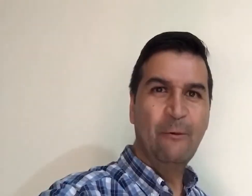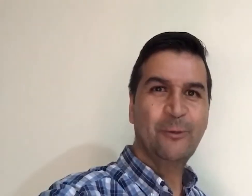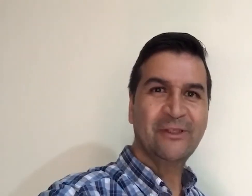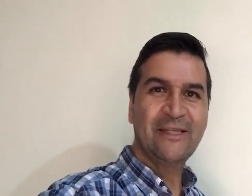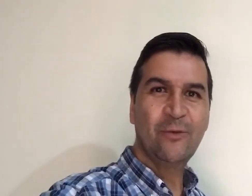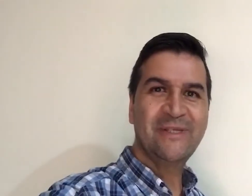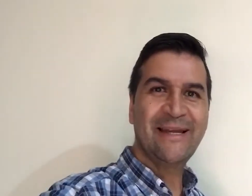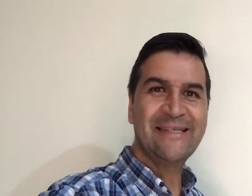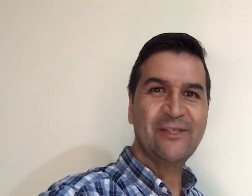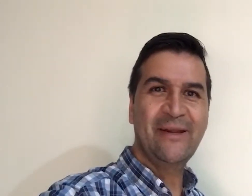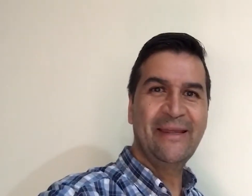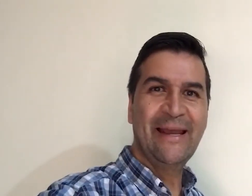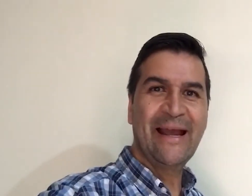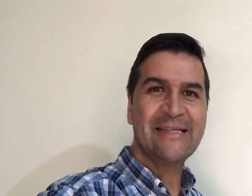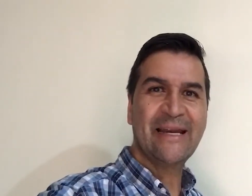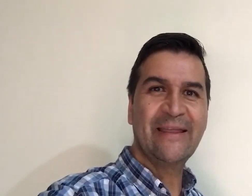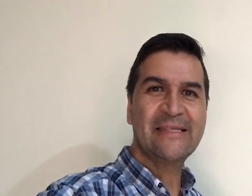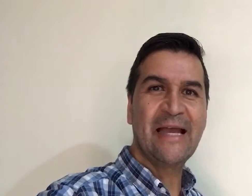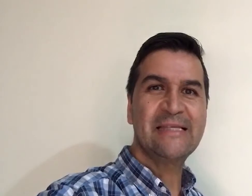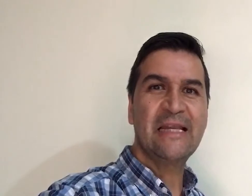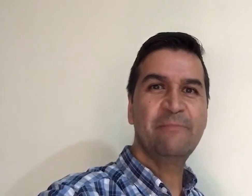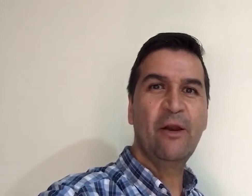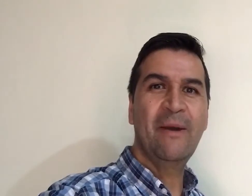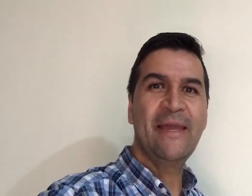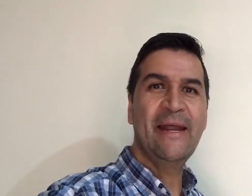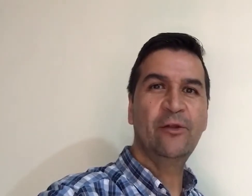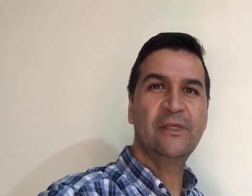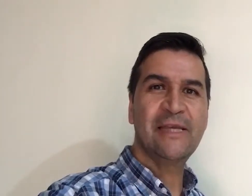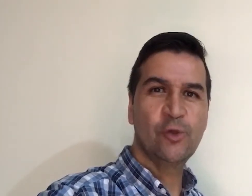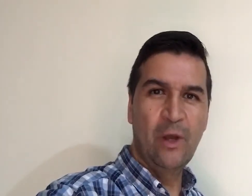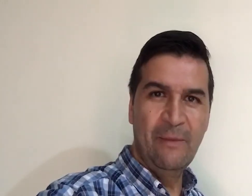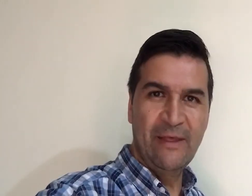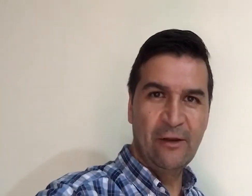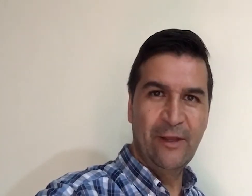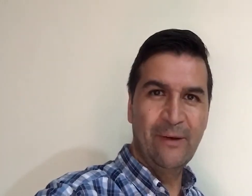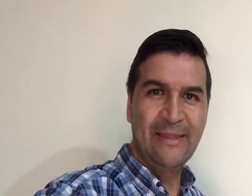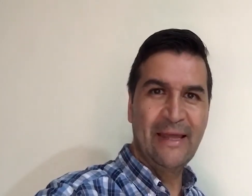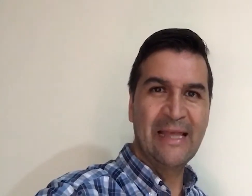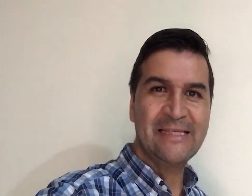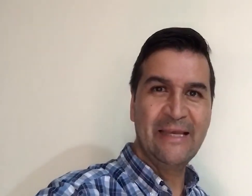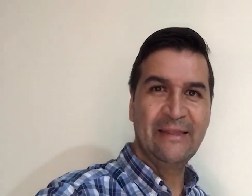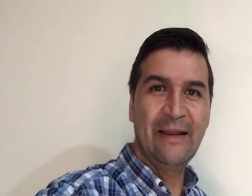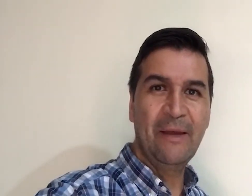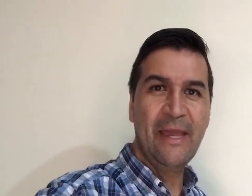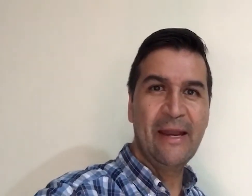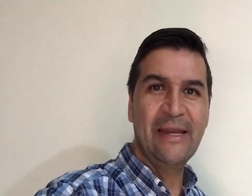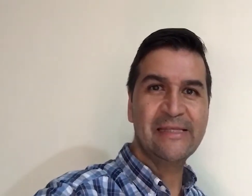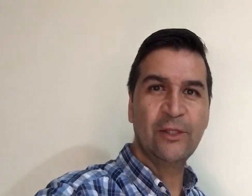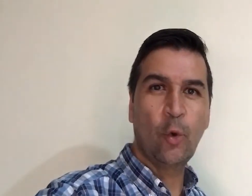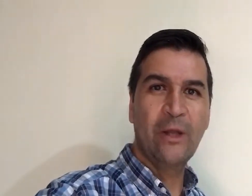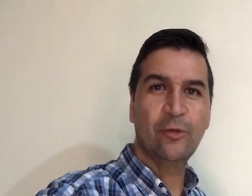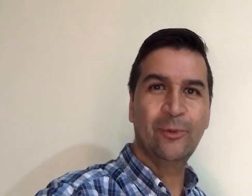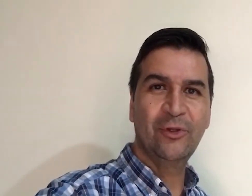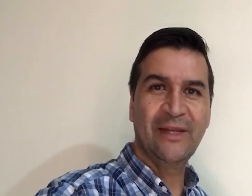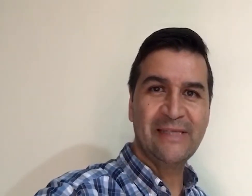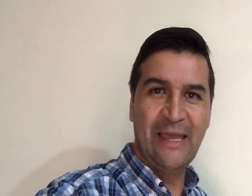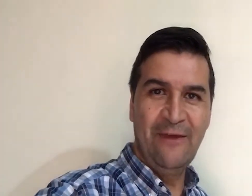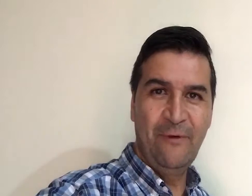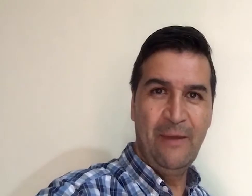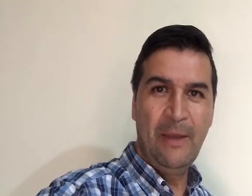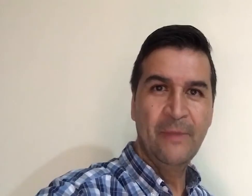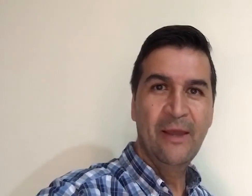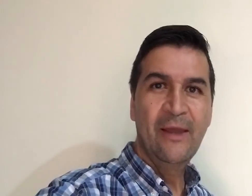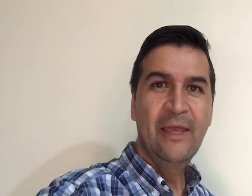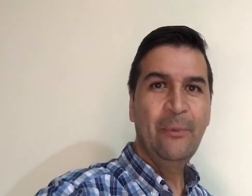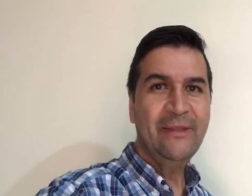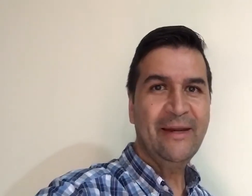Ya nos vamos por su atención, muchas gracias, soy Enrique Alcázar, que descanse, le espero mañana en Noticias UM de Radio Nicolaita a las 7 de la mañana en el 104.3 de